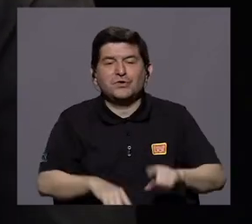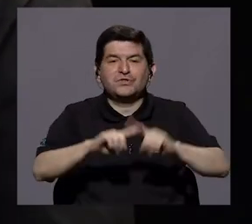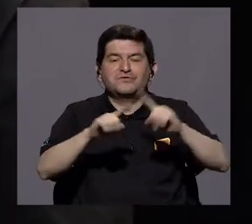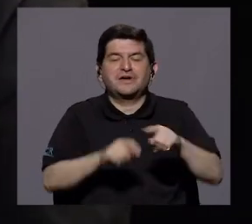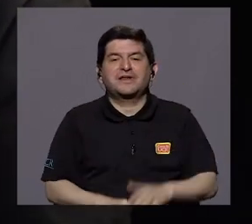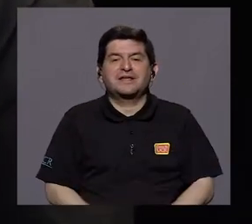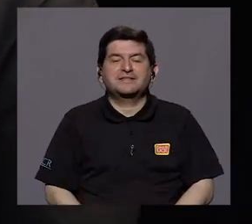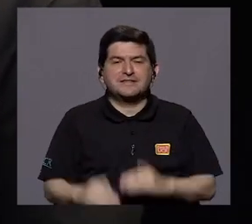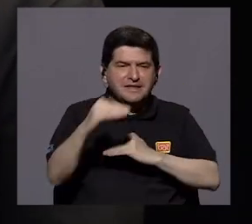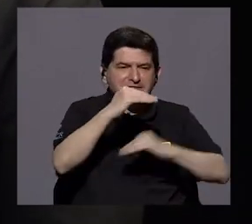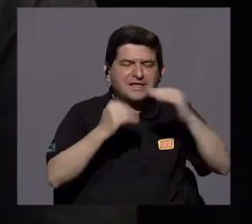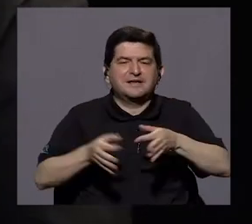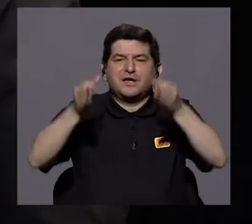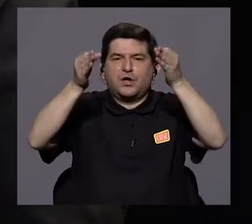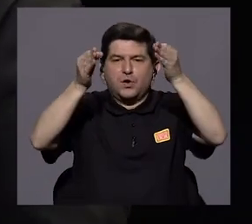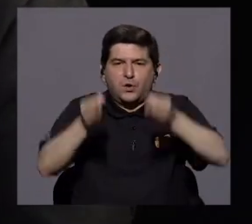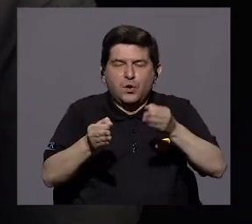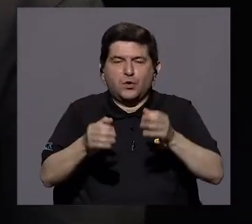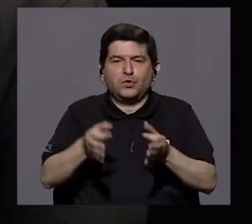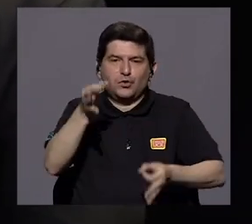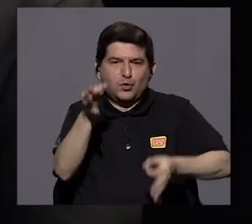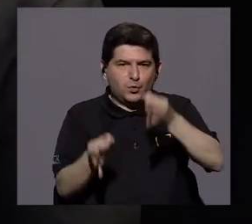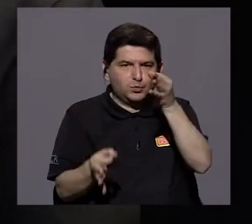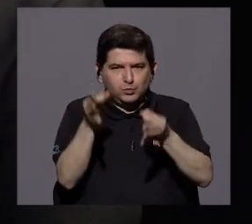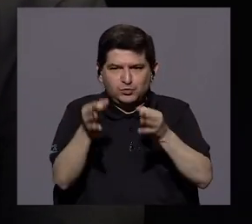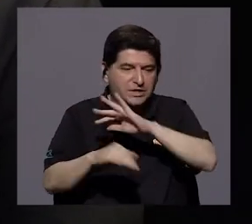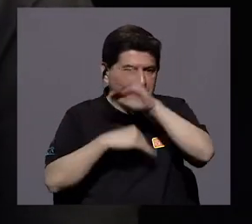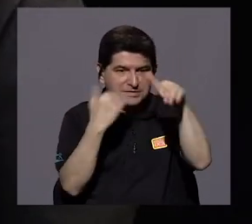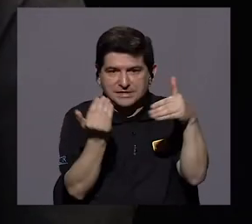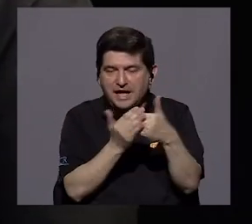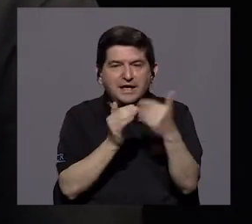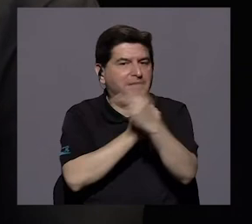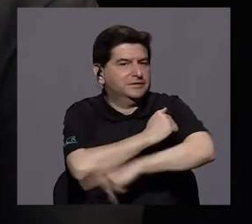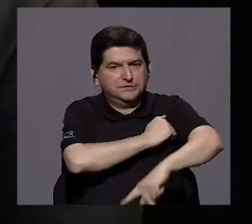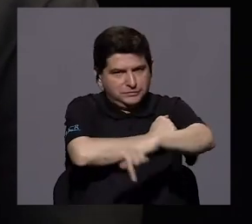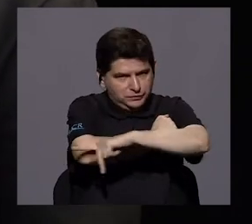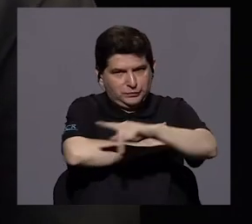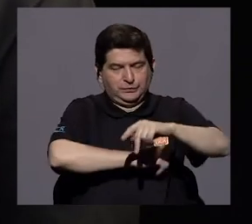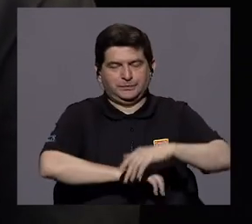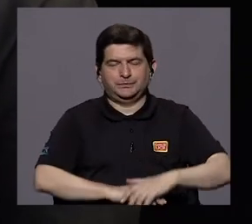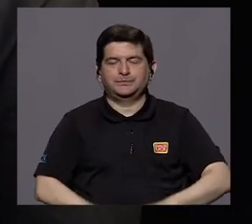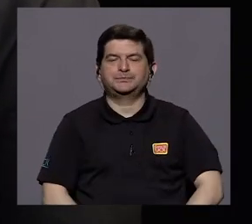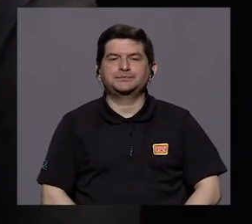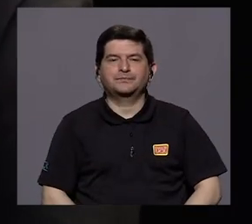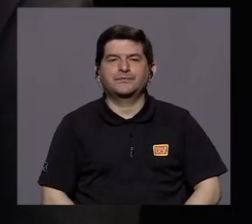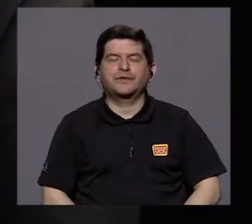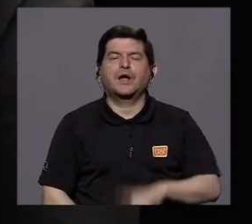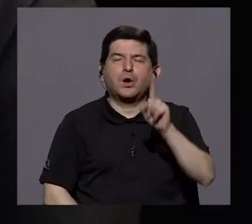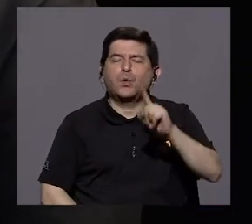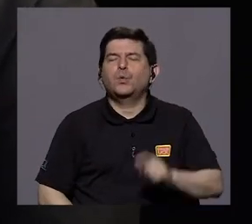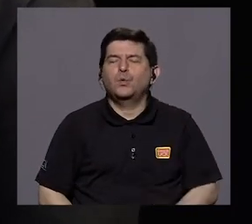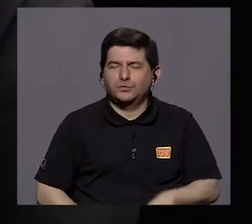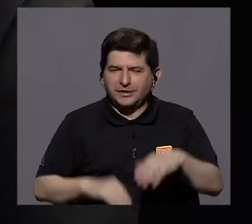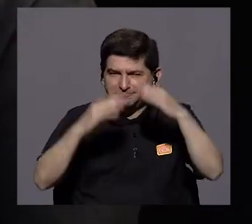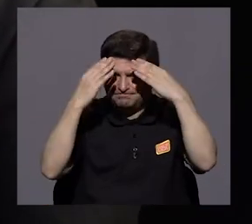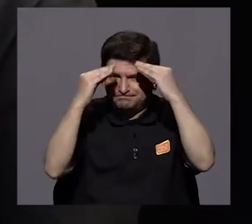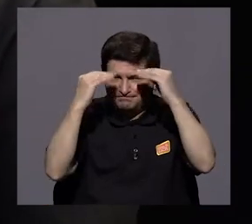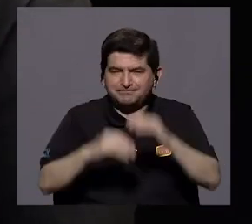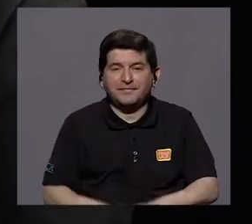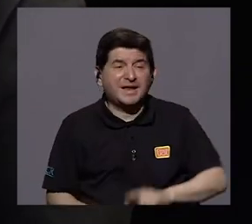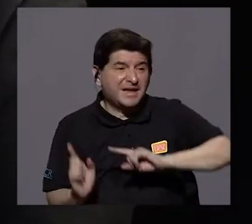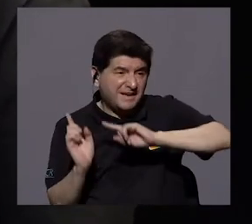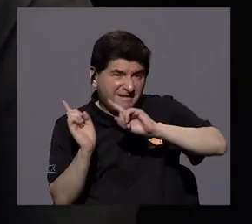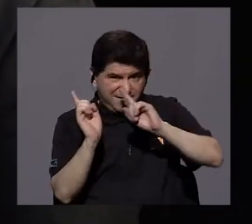los juzgados y tribunales de justicia en toda la geografía del país. Para darle un dato, por ejemplo,